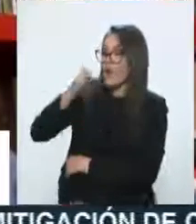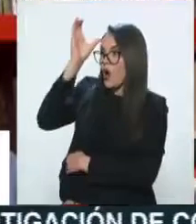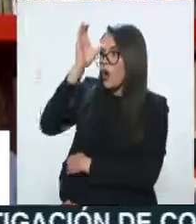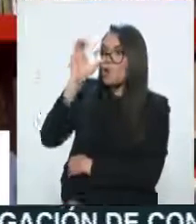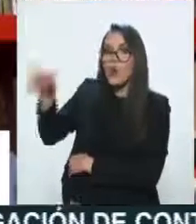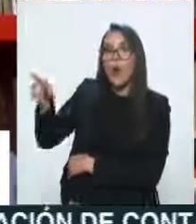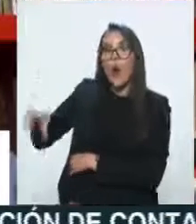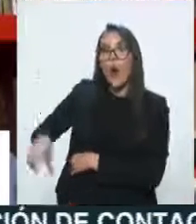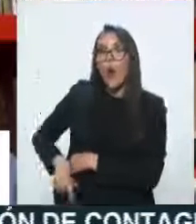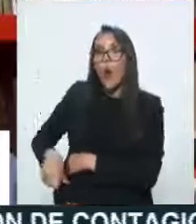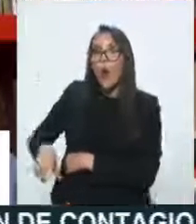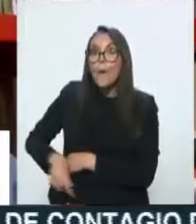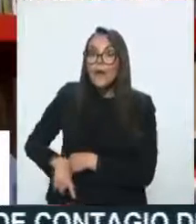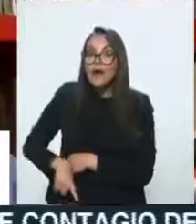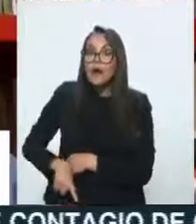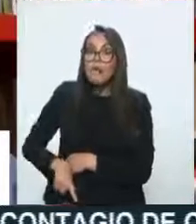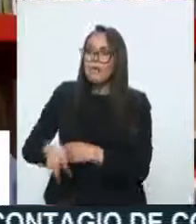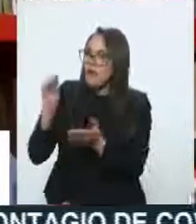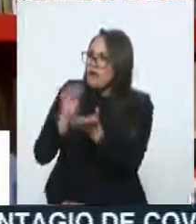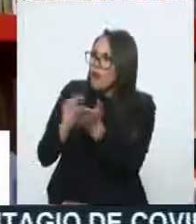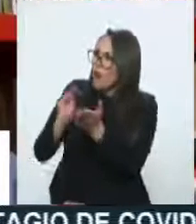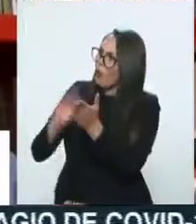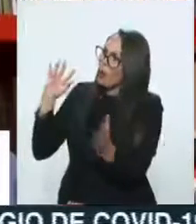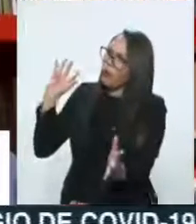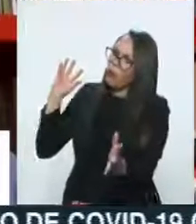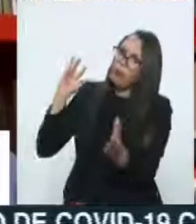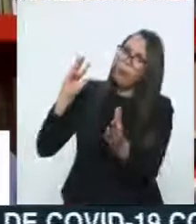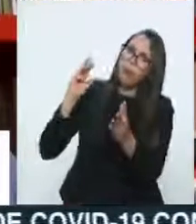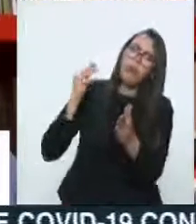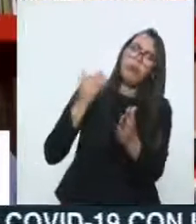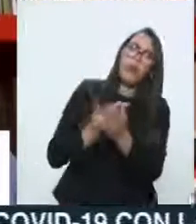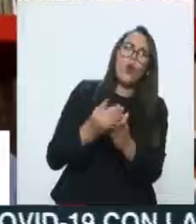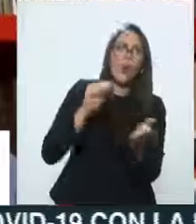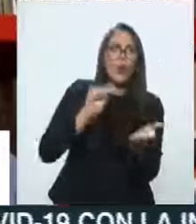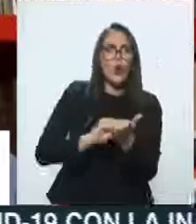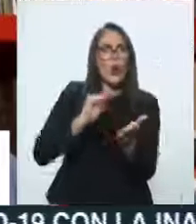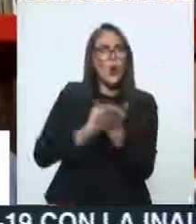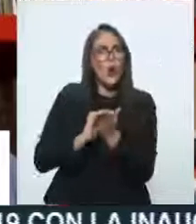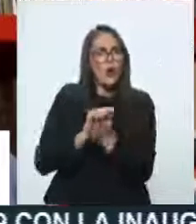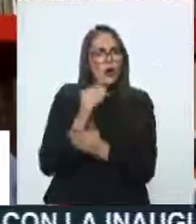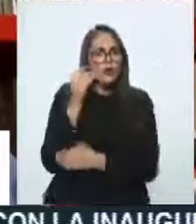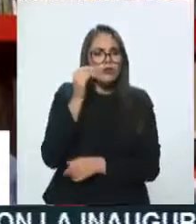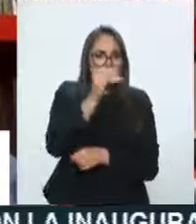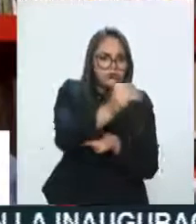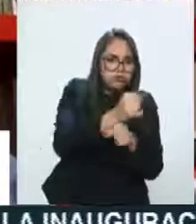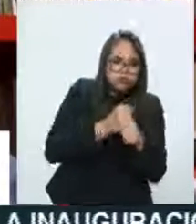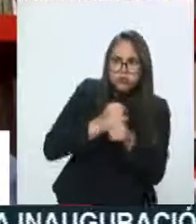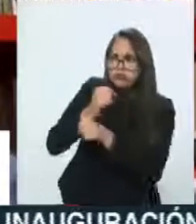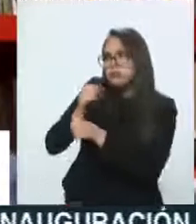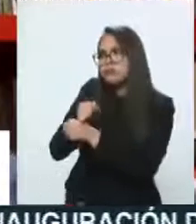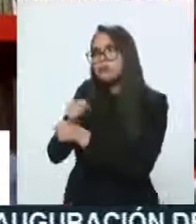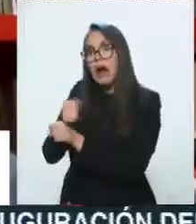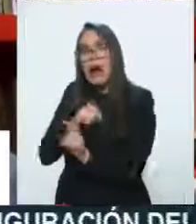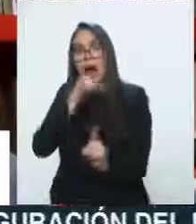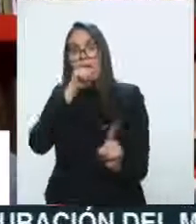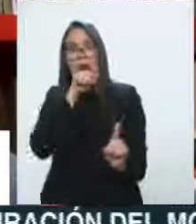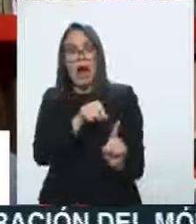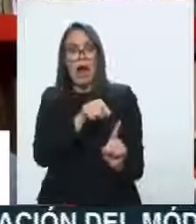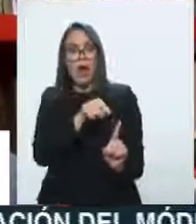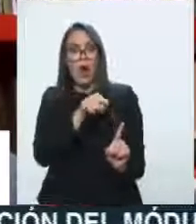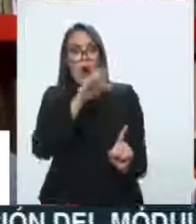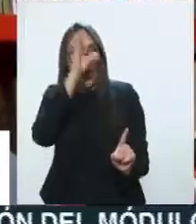Moreira, siguen todavía en investigación. Todavía la operación Zafiro, que es la de Coahuila, todavía no sabemos